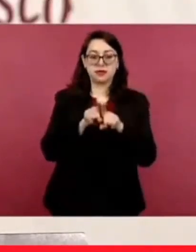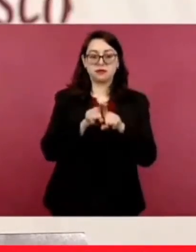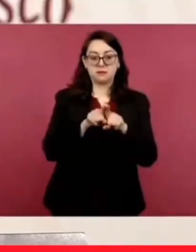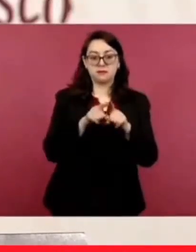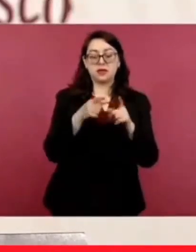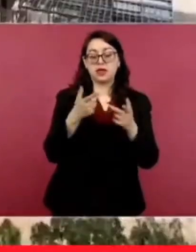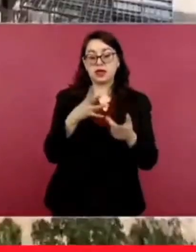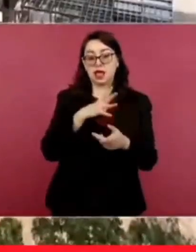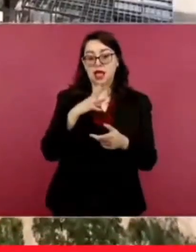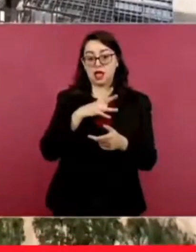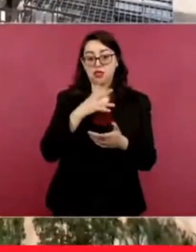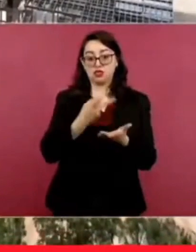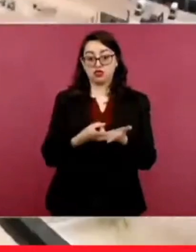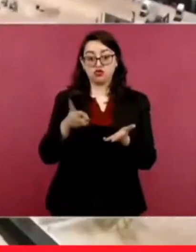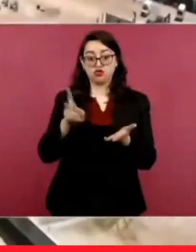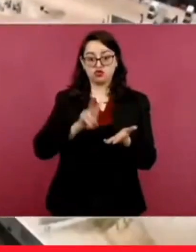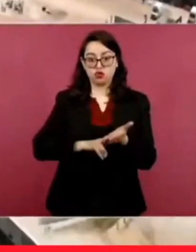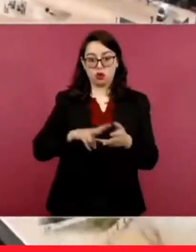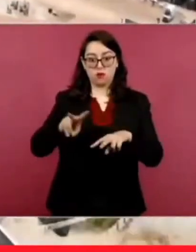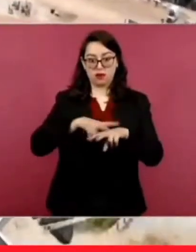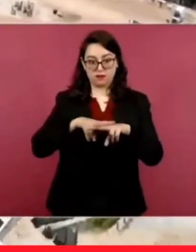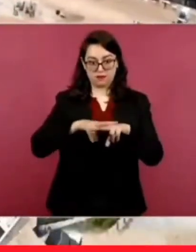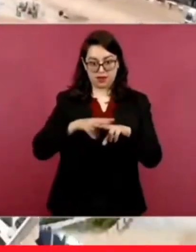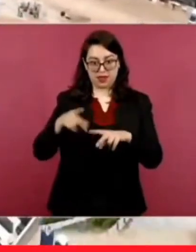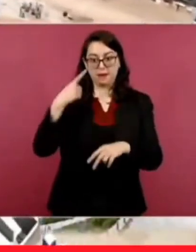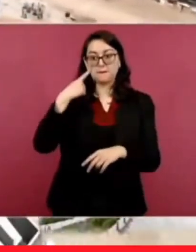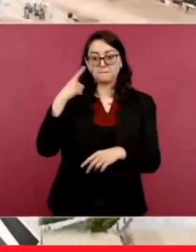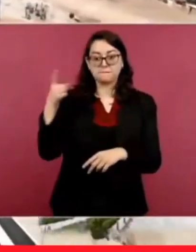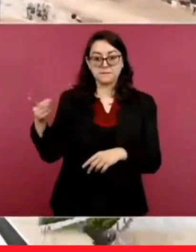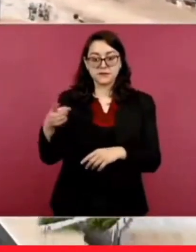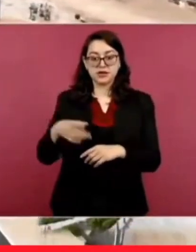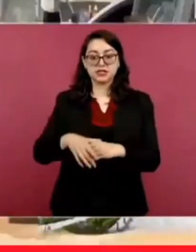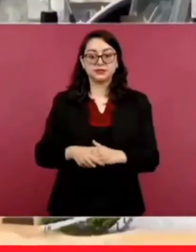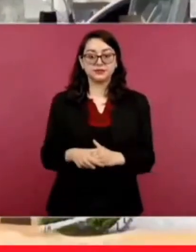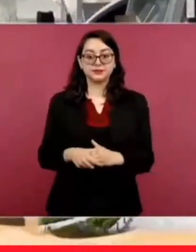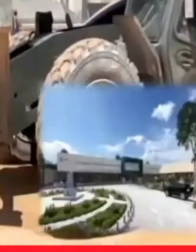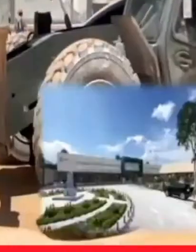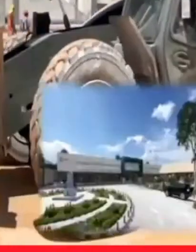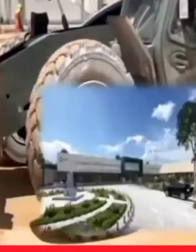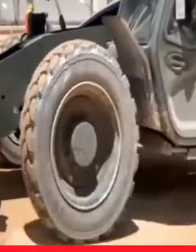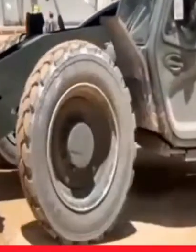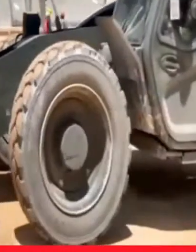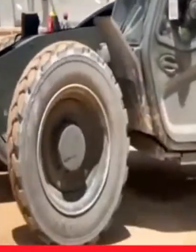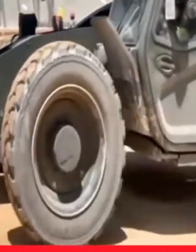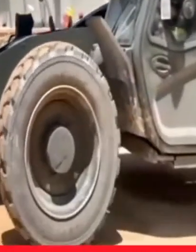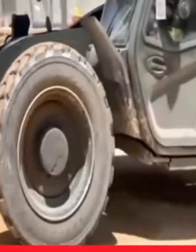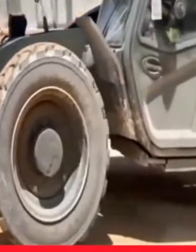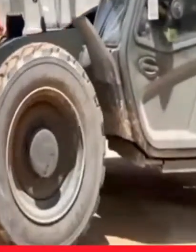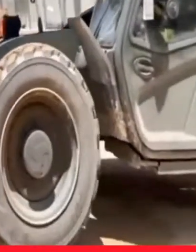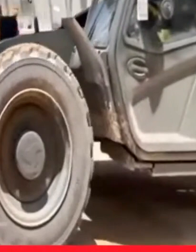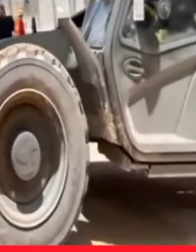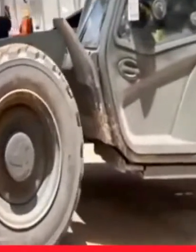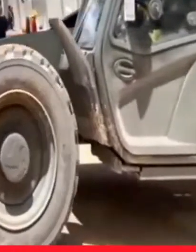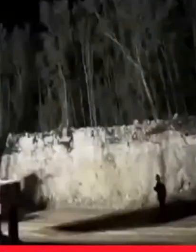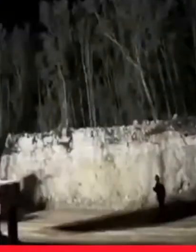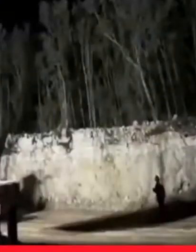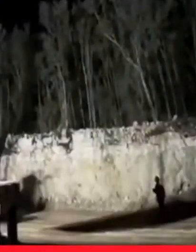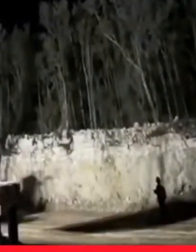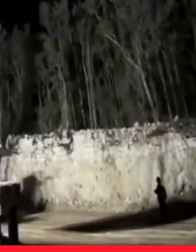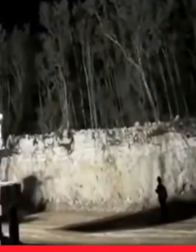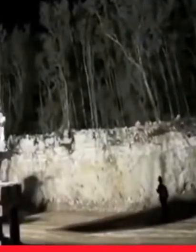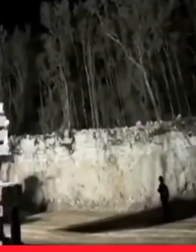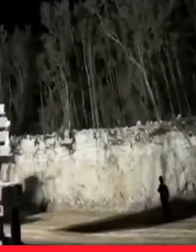vía doble electrificada que avanza sobre terraplén y en algunas ocasiones sobre viaducto. Aquí llevamos un avance físico